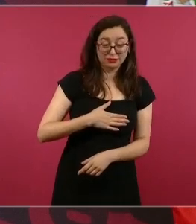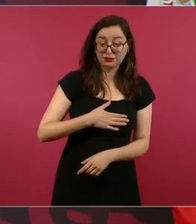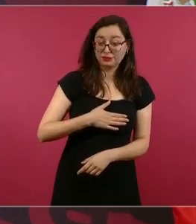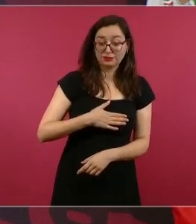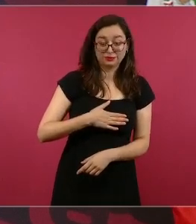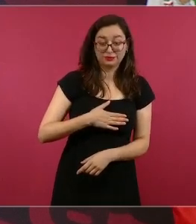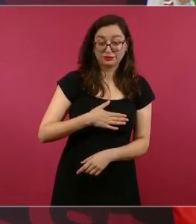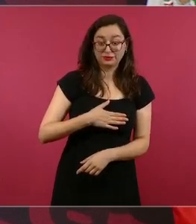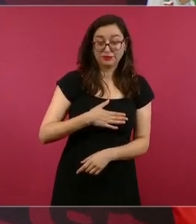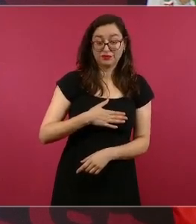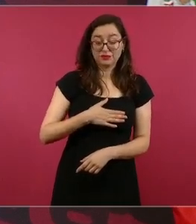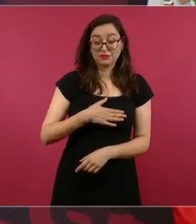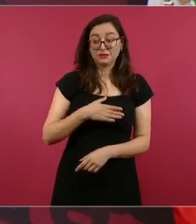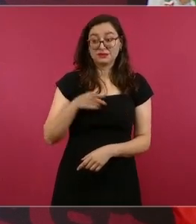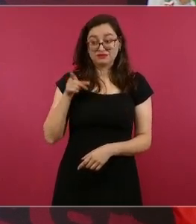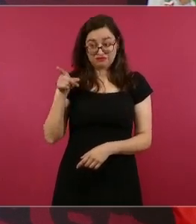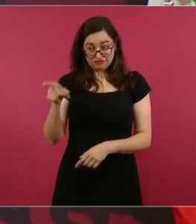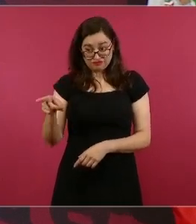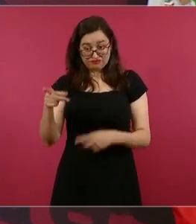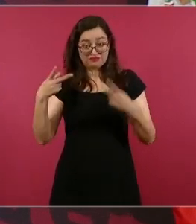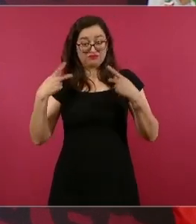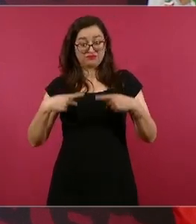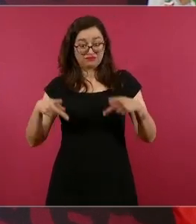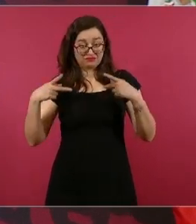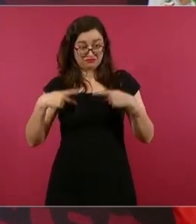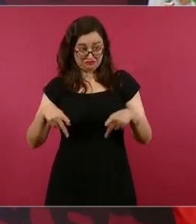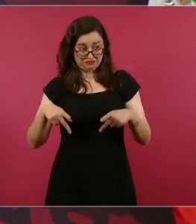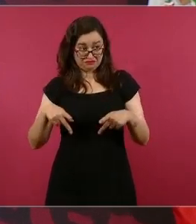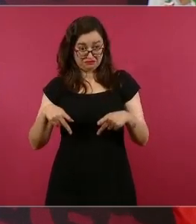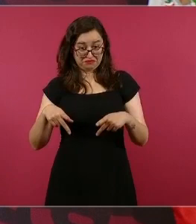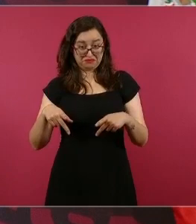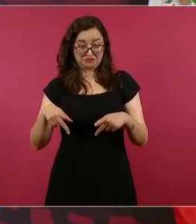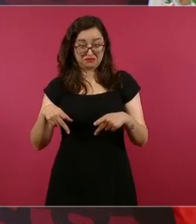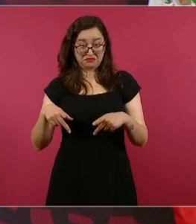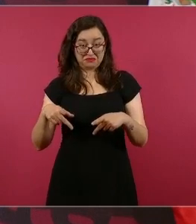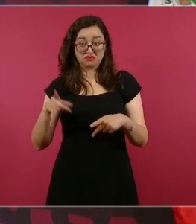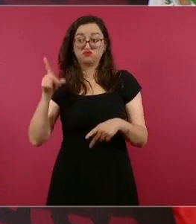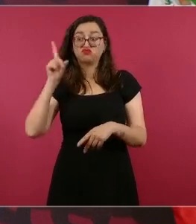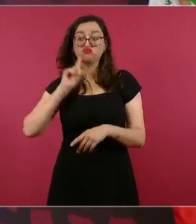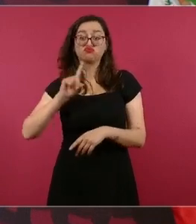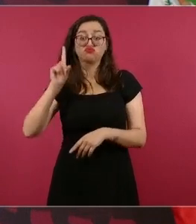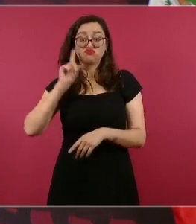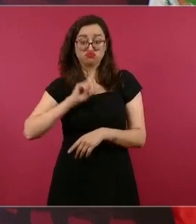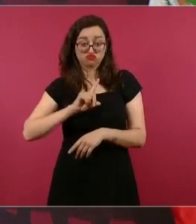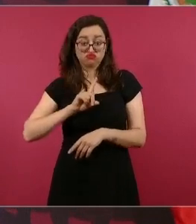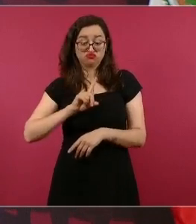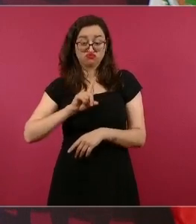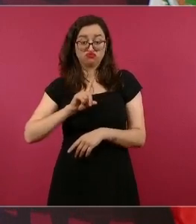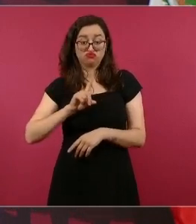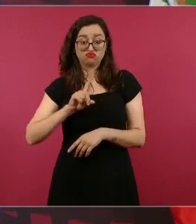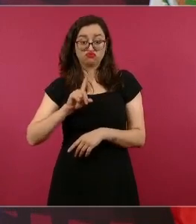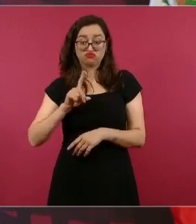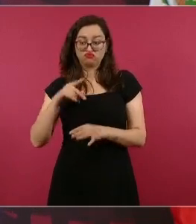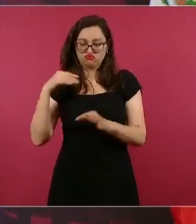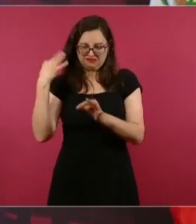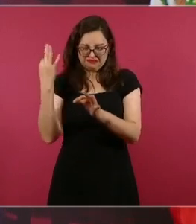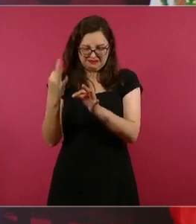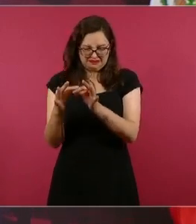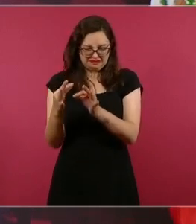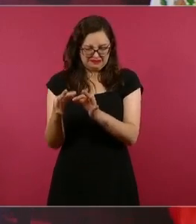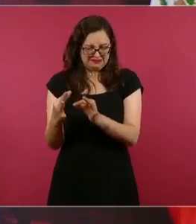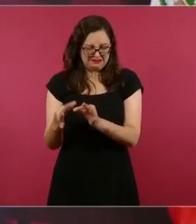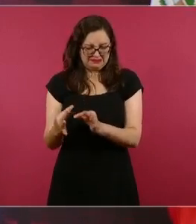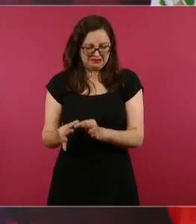de actos deshonestos, es una mujer, bueno, ya, es una persona